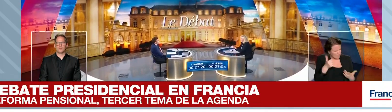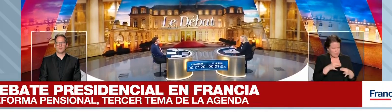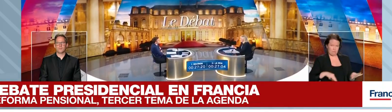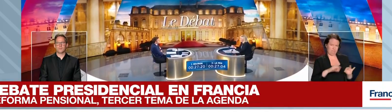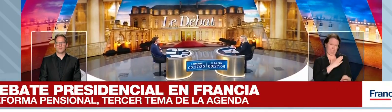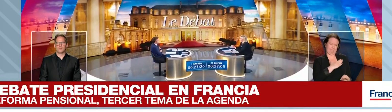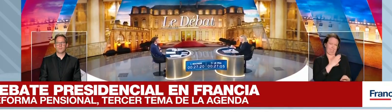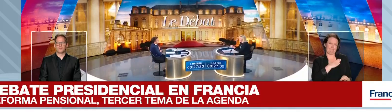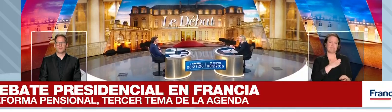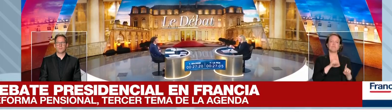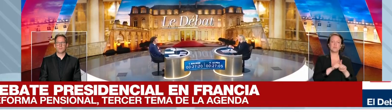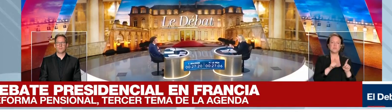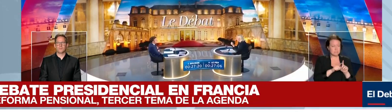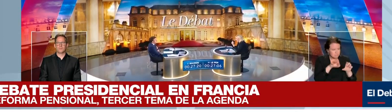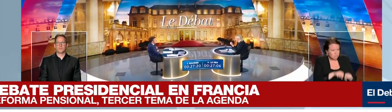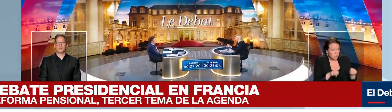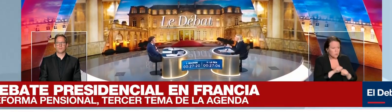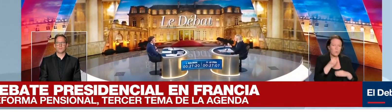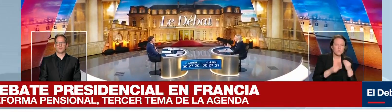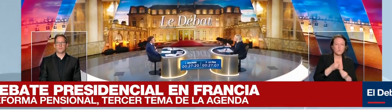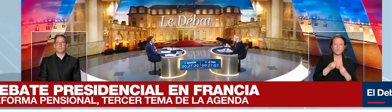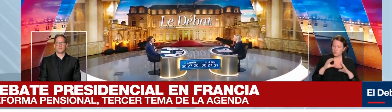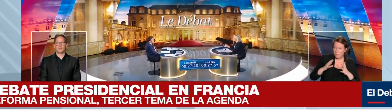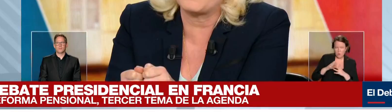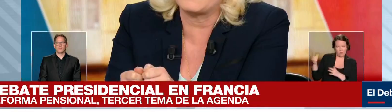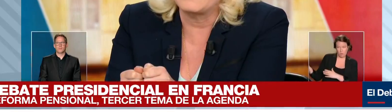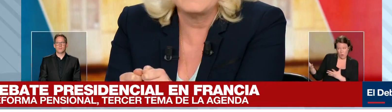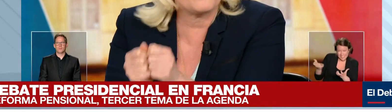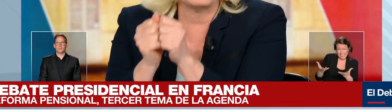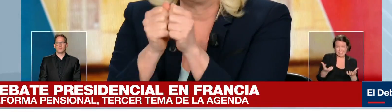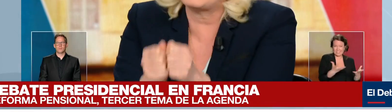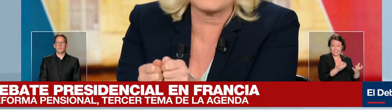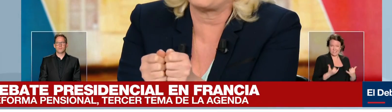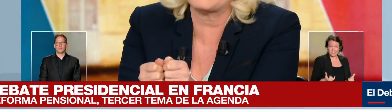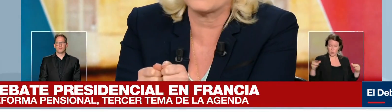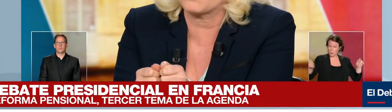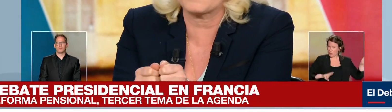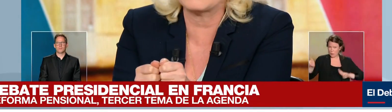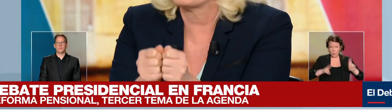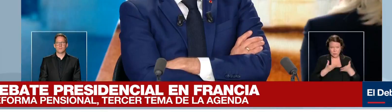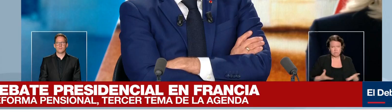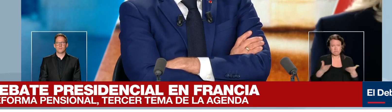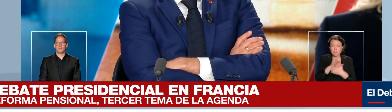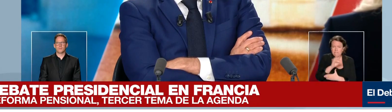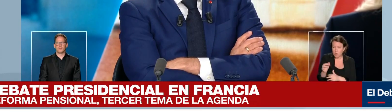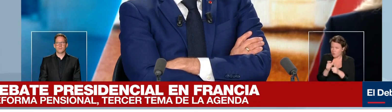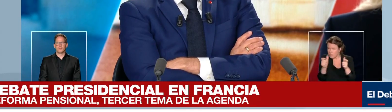patriotismo económico, hay que hacer relocalización de las actividades. Hay que reindustrializar nuestro país, hay que ayudar a